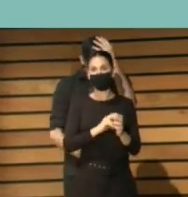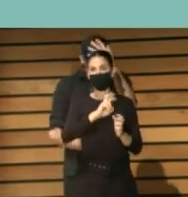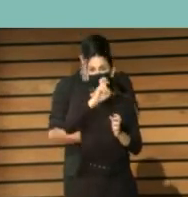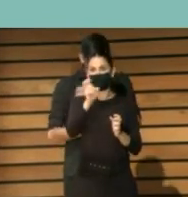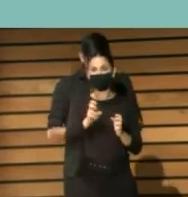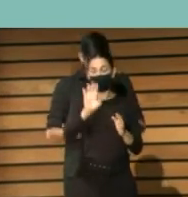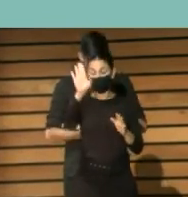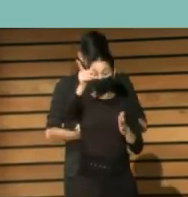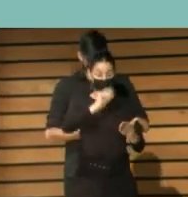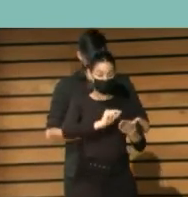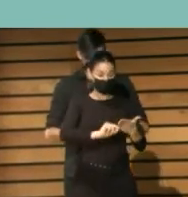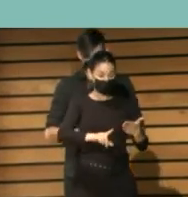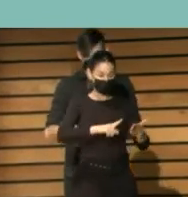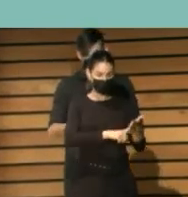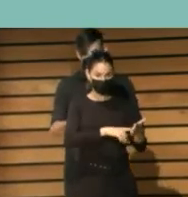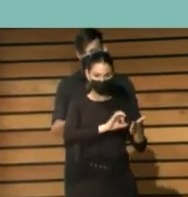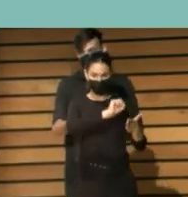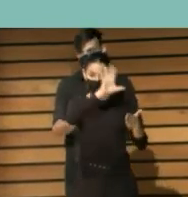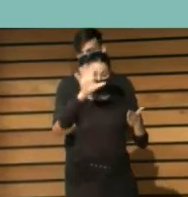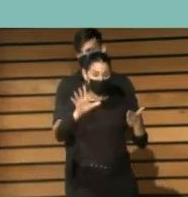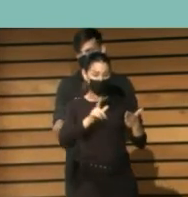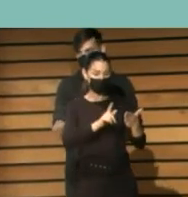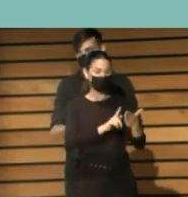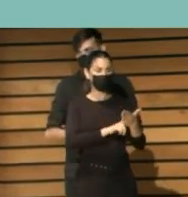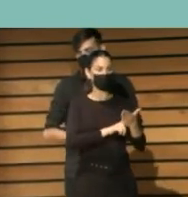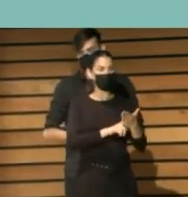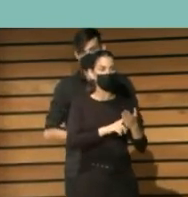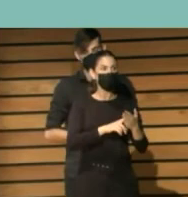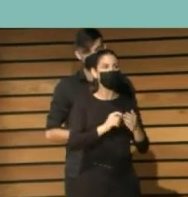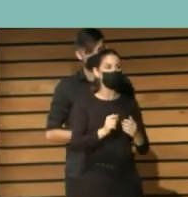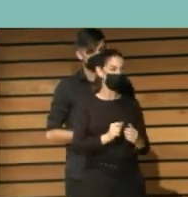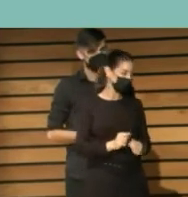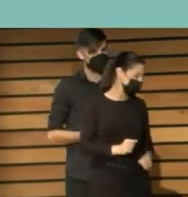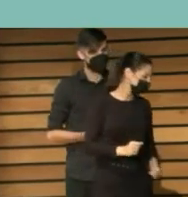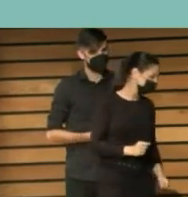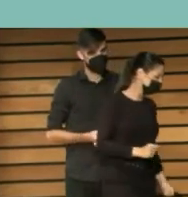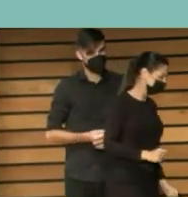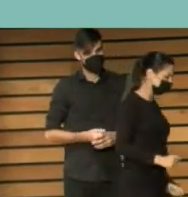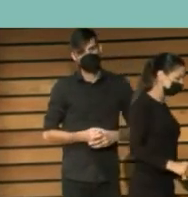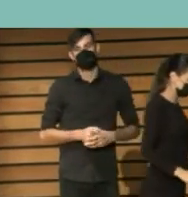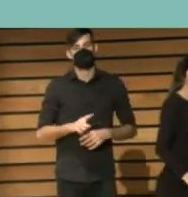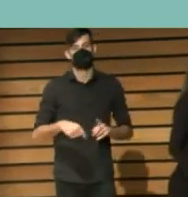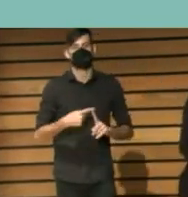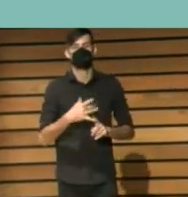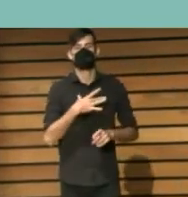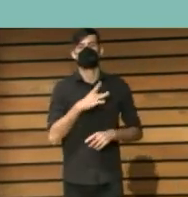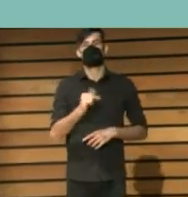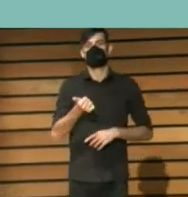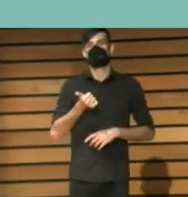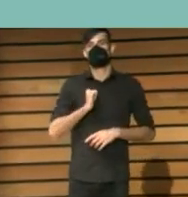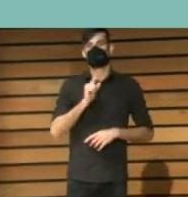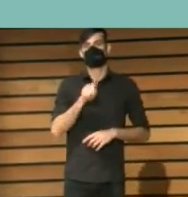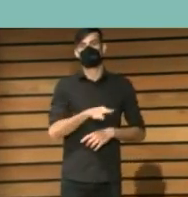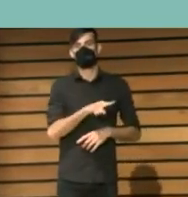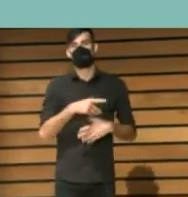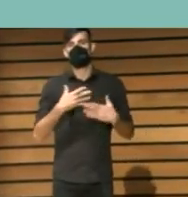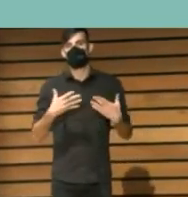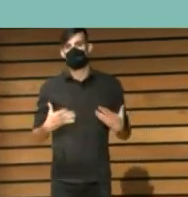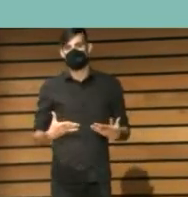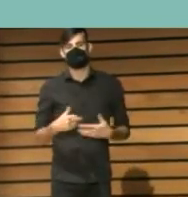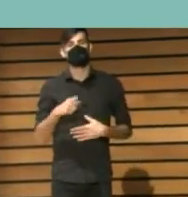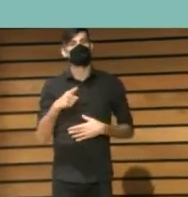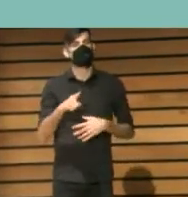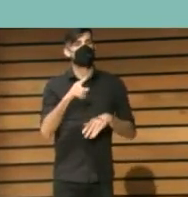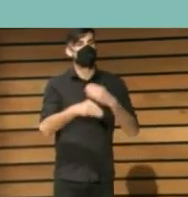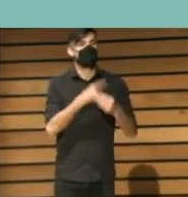más cosas. Una descripción clara en qué bibliotecas ha tenido lugar y que eso se pudiera reaprovechar y crecer. Es decir, pues esto se ha llevado a cabo